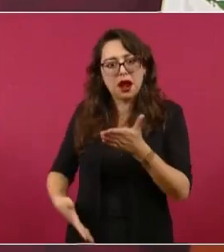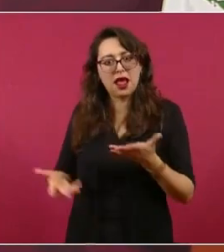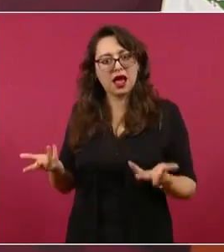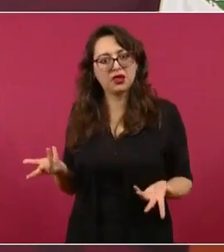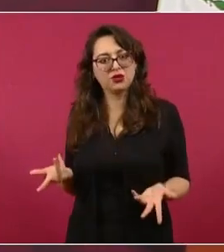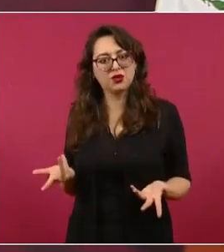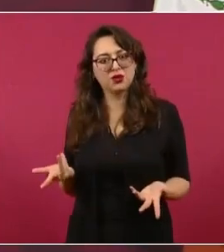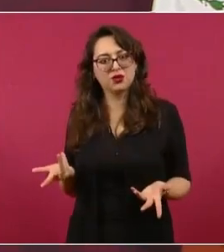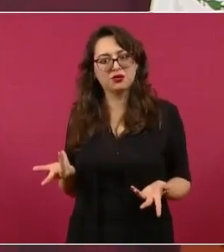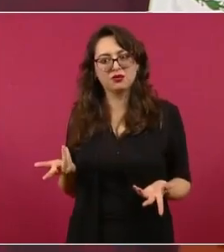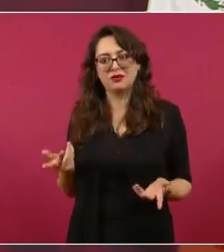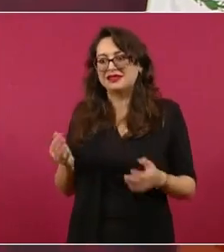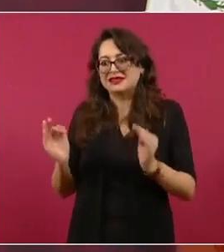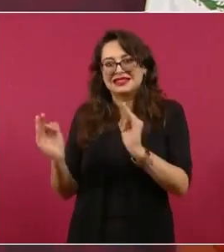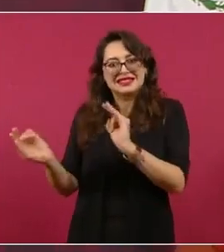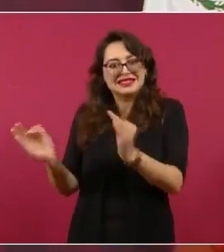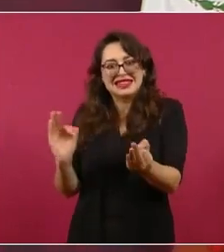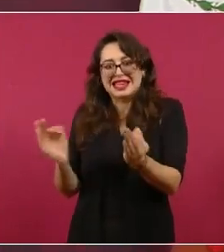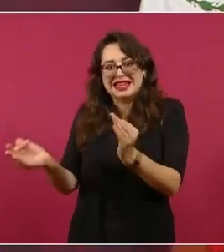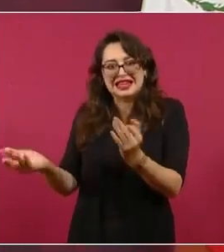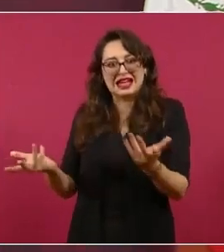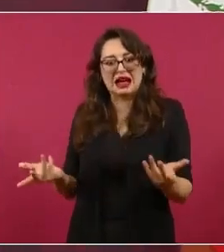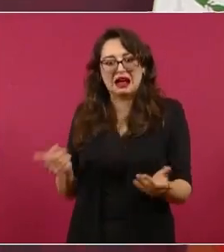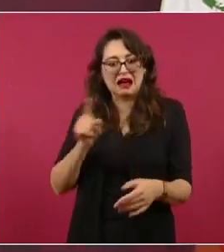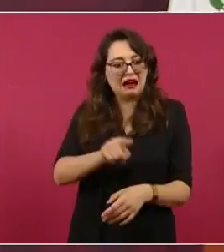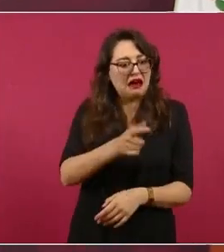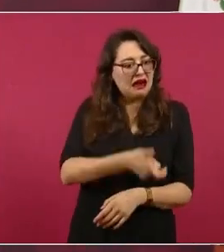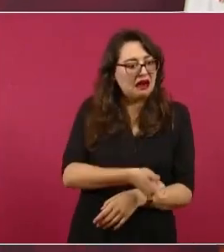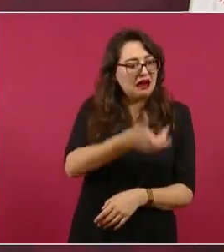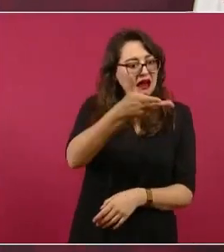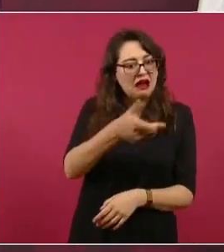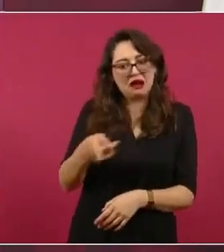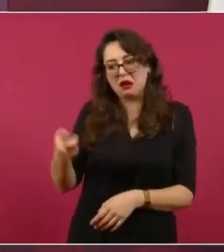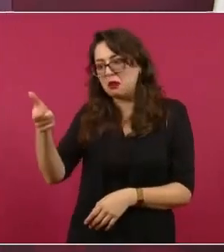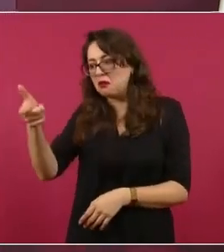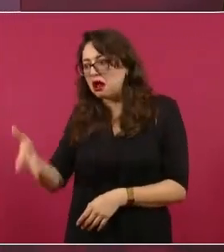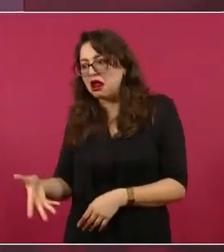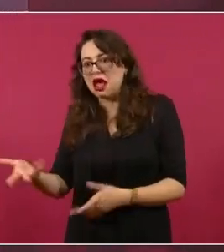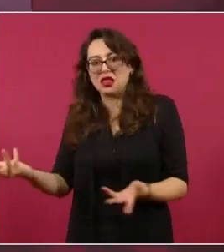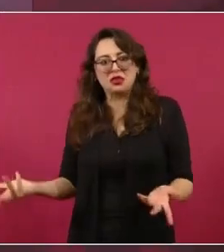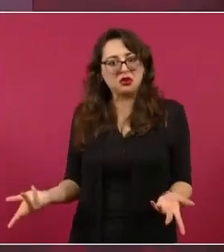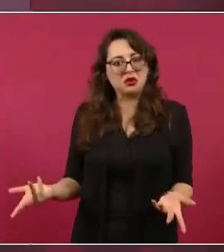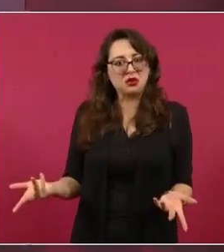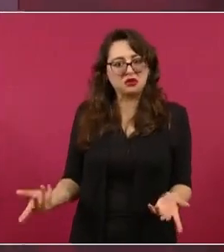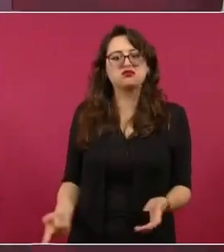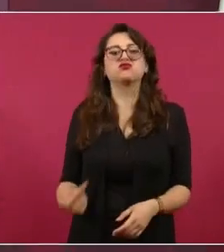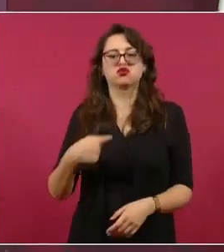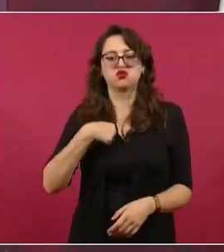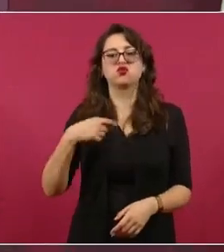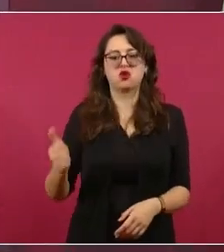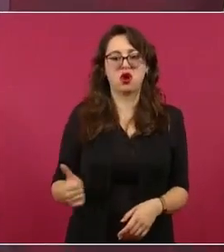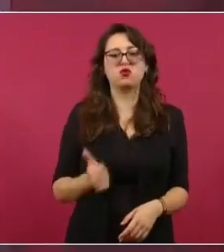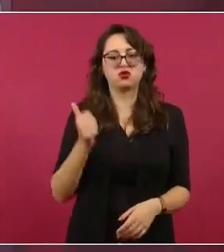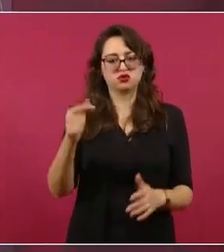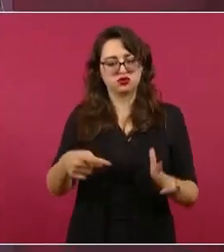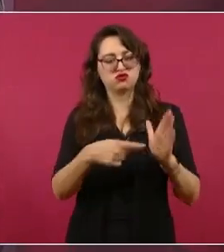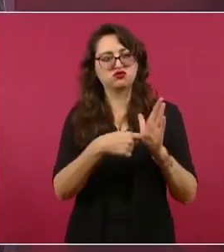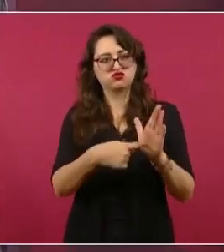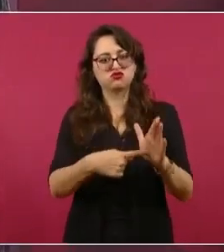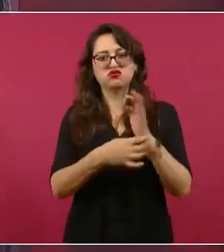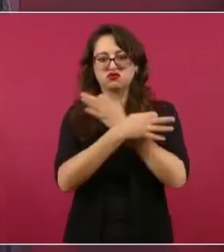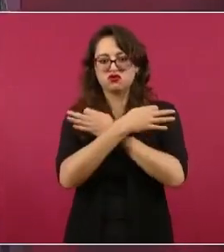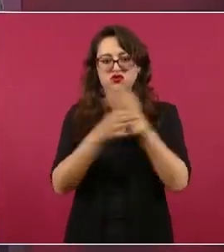Entonces, como hice el compromiso de que lo iba yo a denunciar aquí, pues aprovecho. Los compromisos se cumplen.